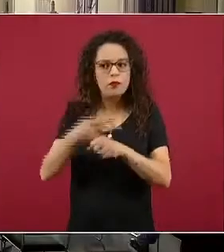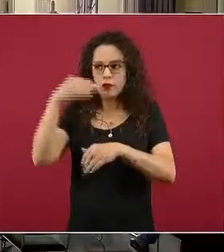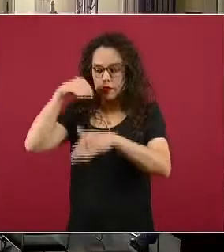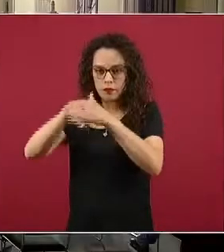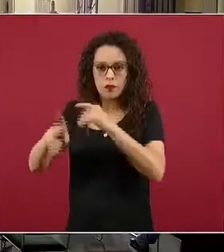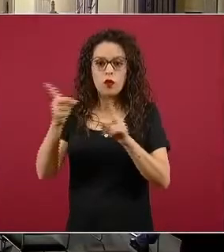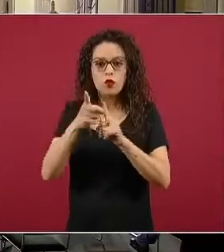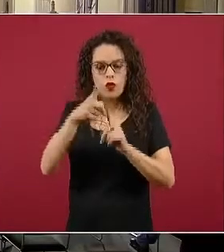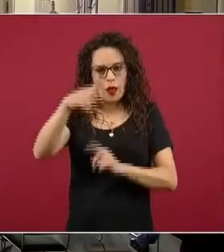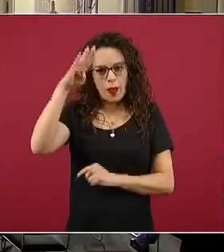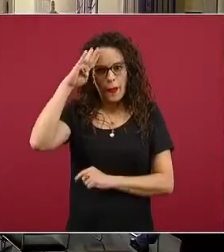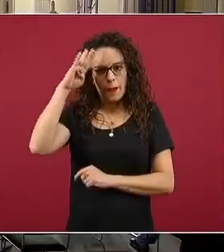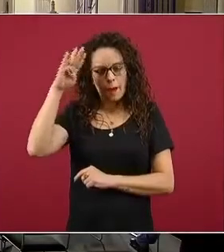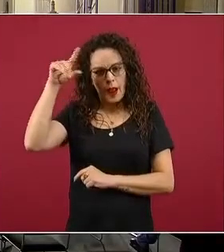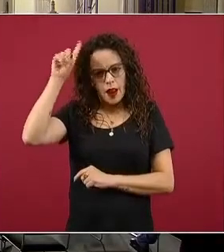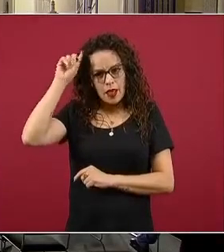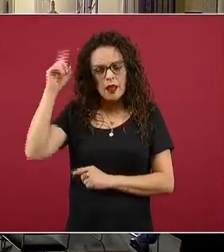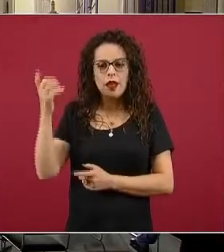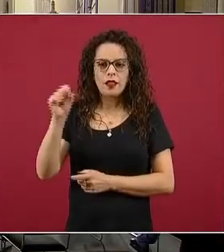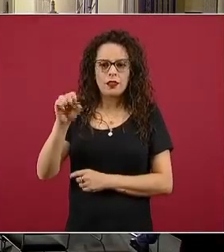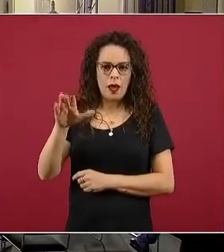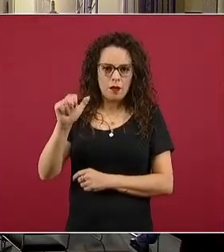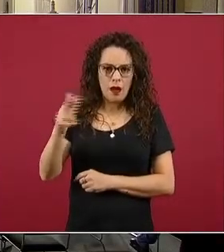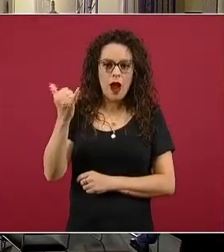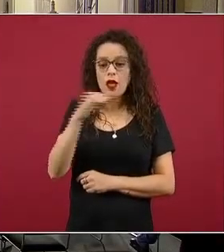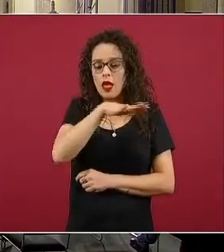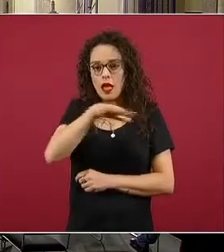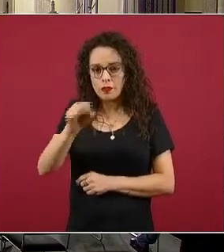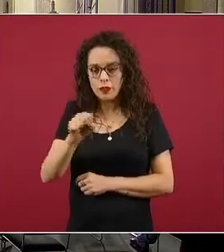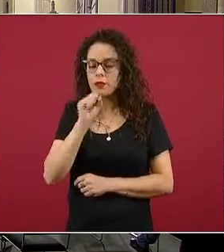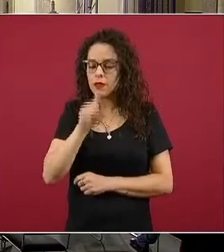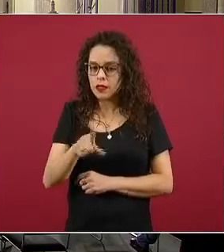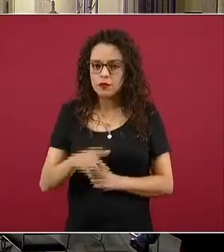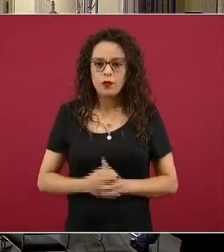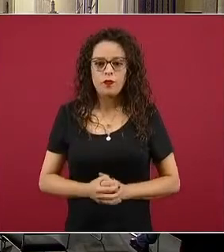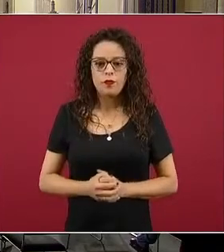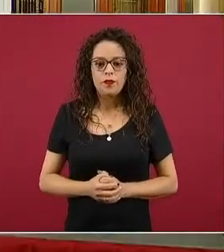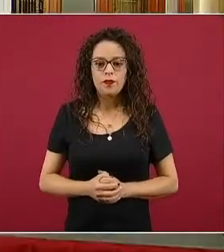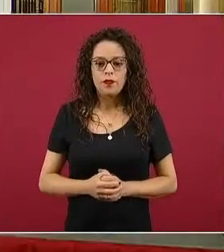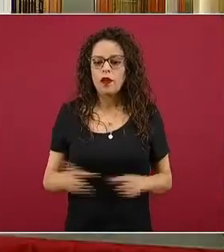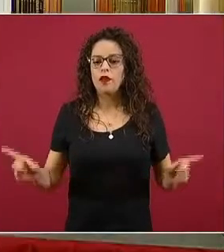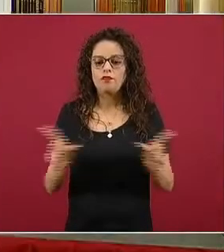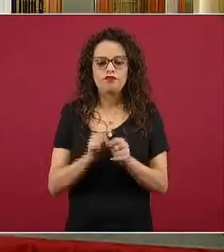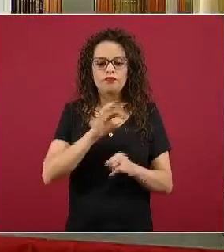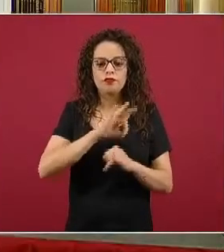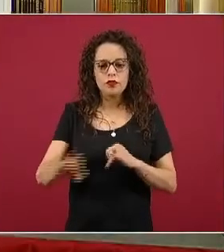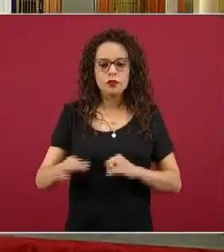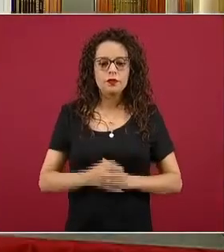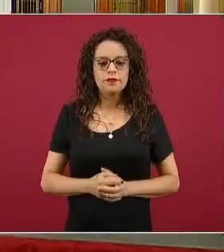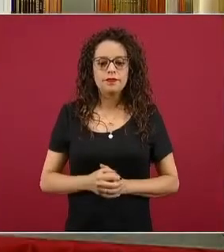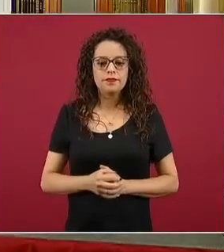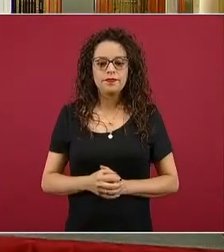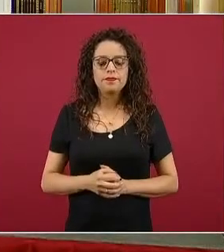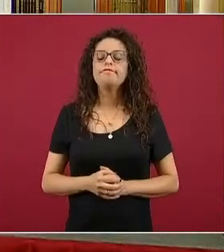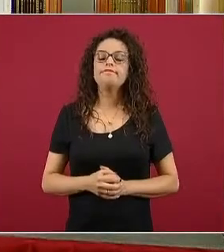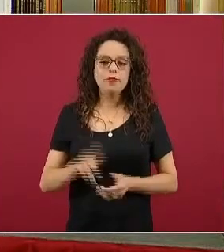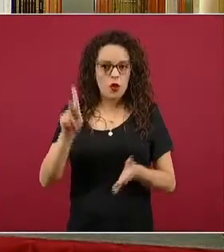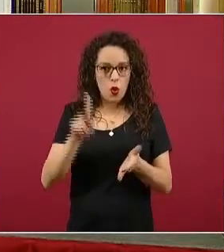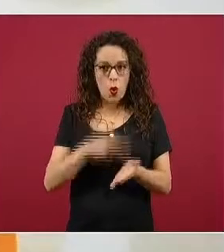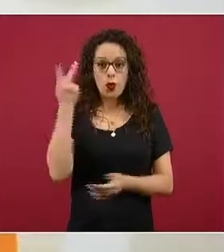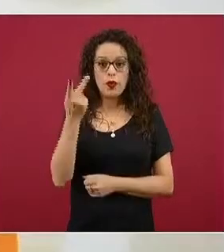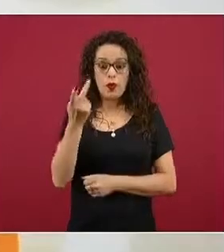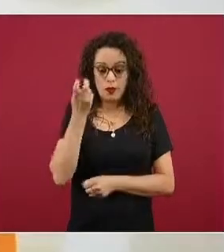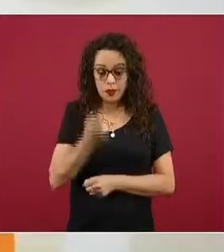y también del IMSS. Y pues ya para cerrar, otra vez es tiempo de quedarnos en casa.